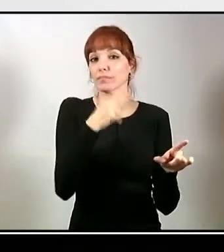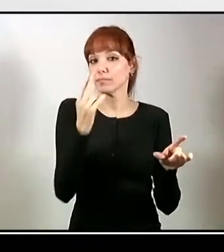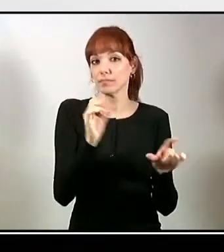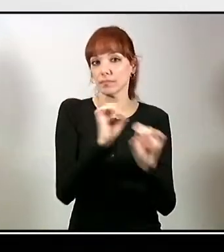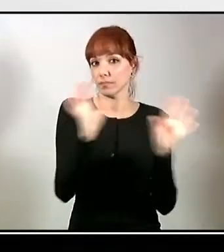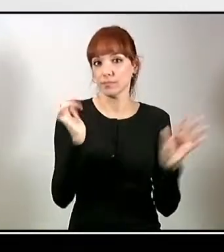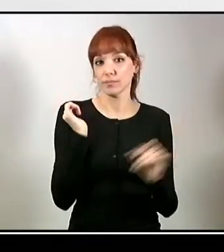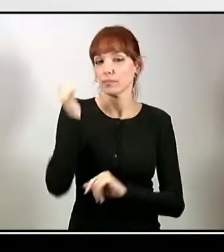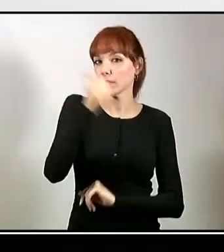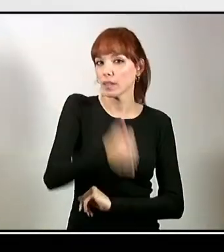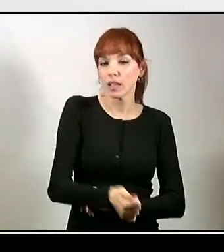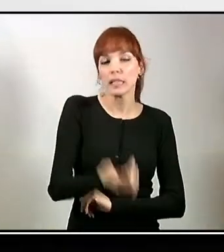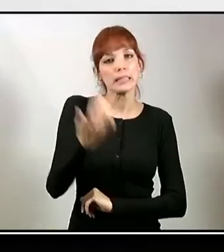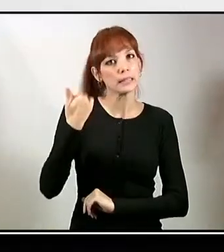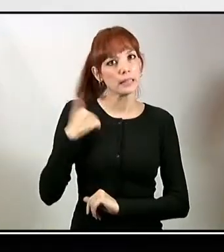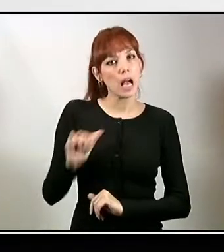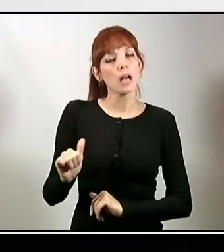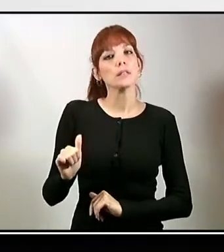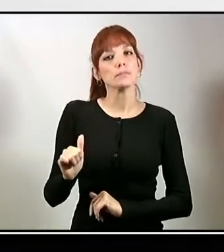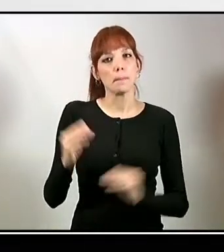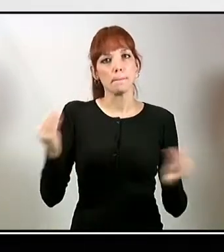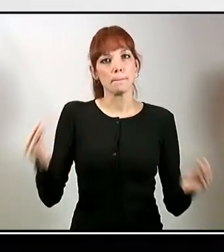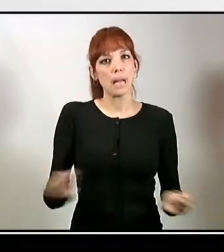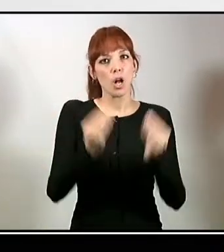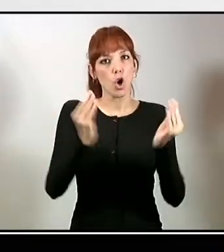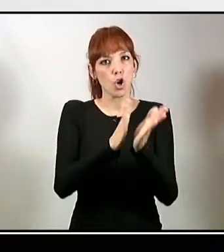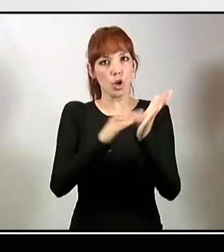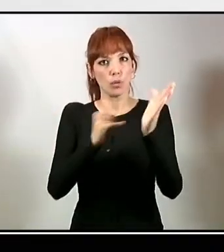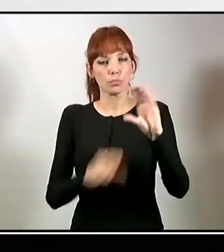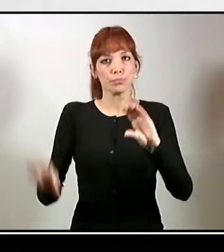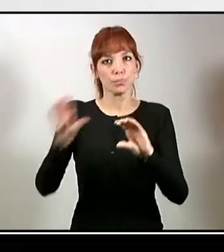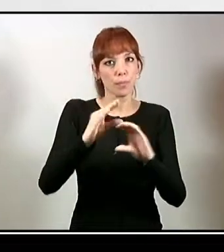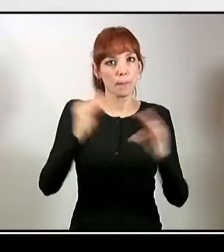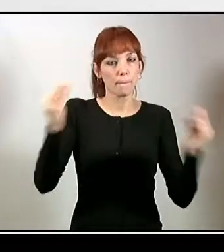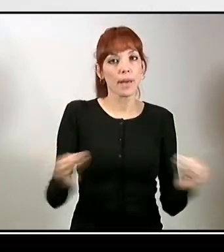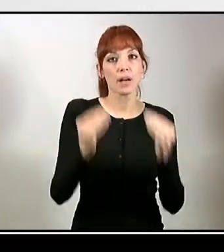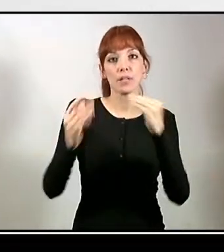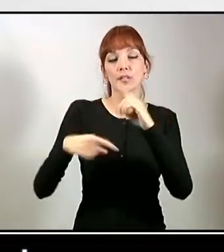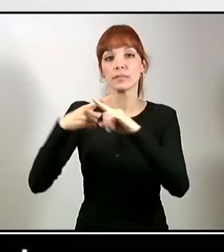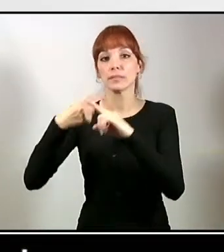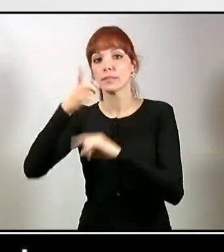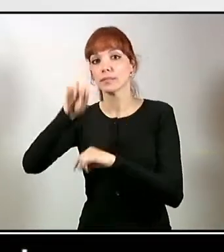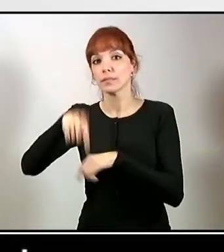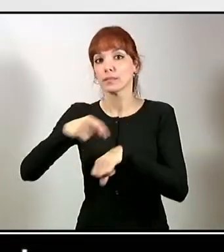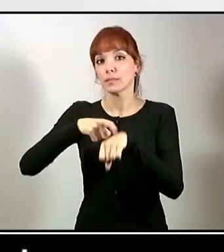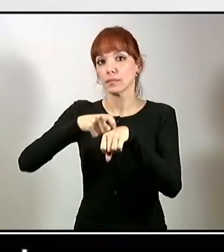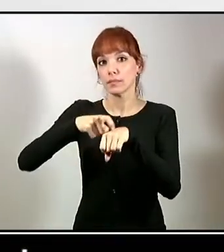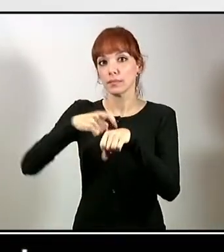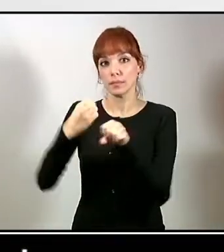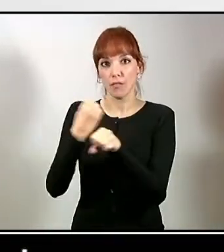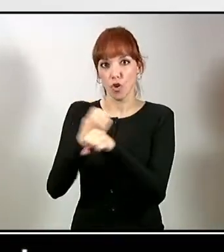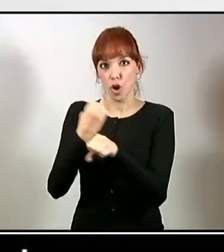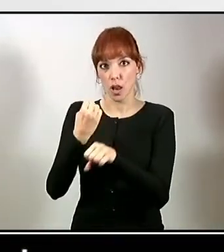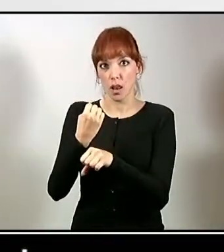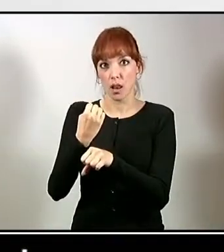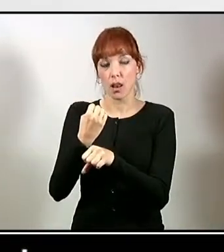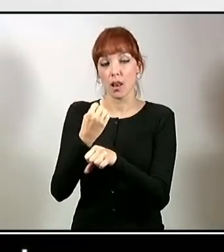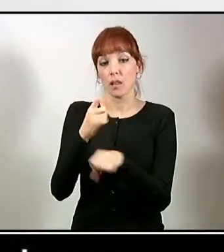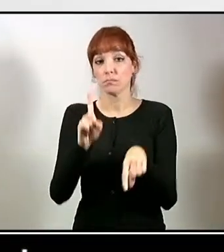se ha materializado en mejoras salariales, sino en mejoras en las condiciones laborales. A